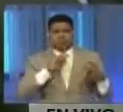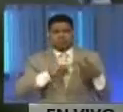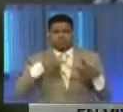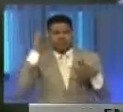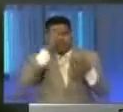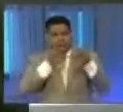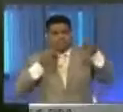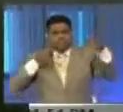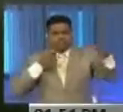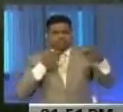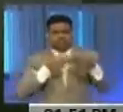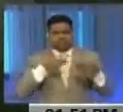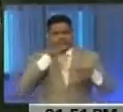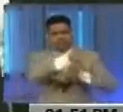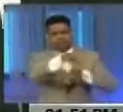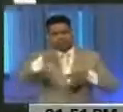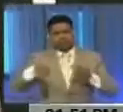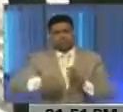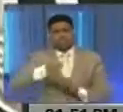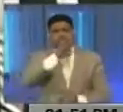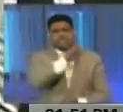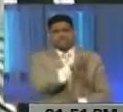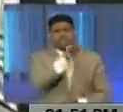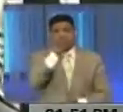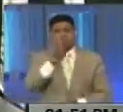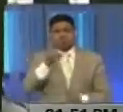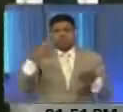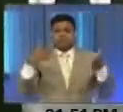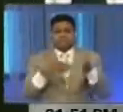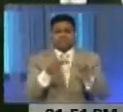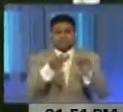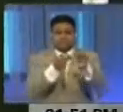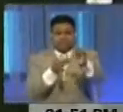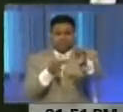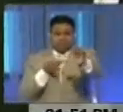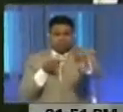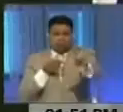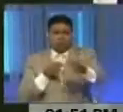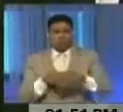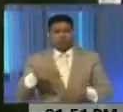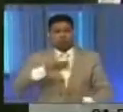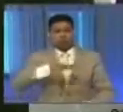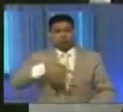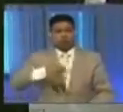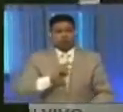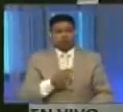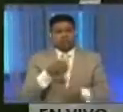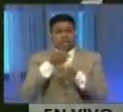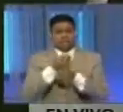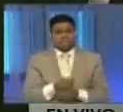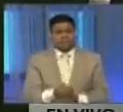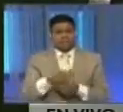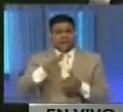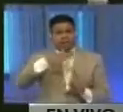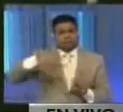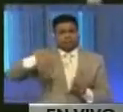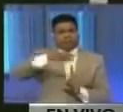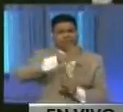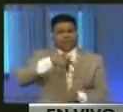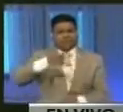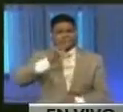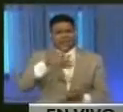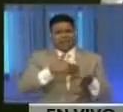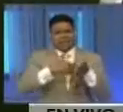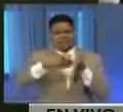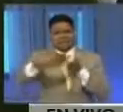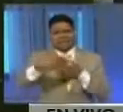una extensión aproximada de 111.000 kilómetros, donde se estima que existan alrededor de 3.000 millones